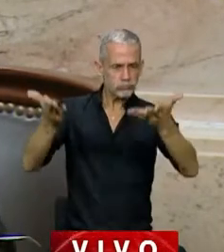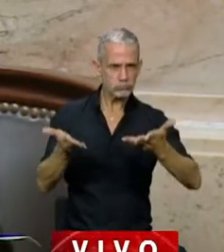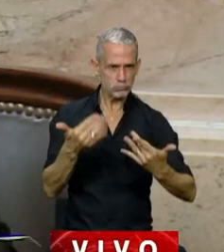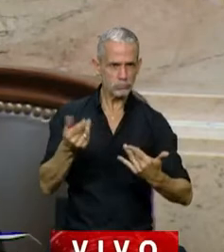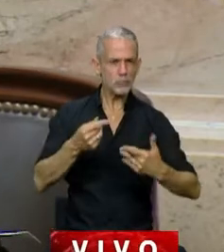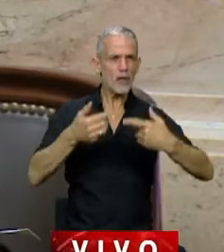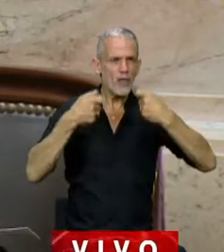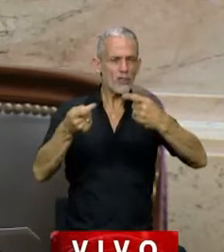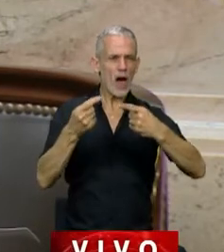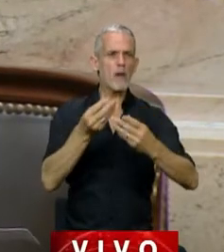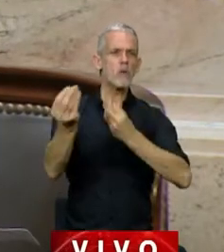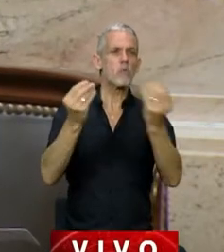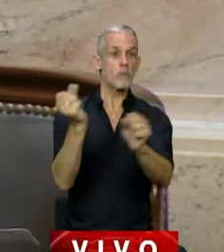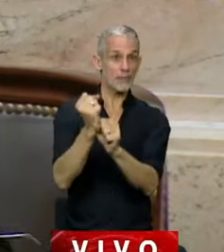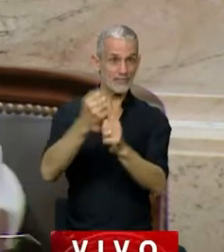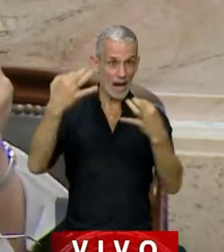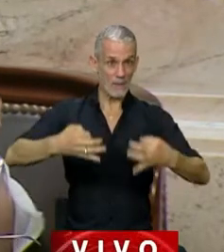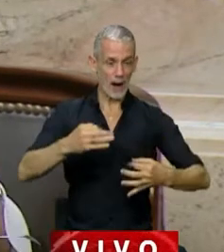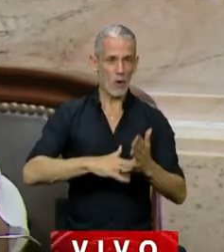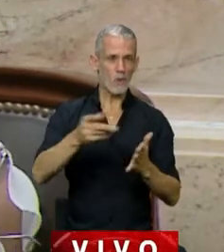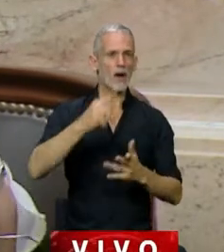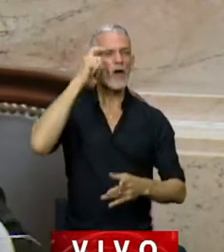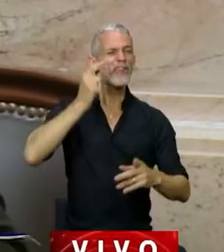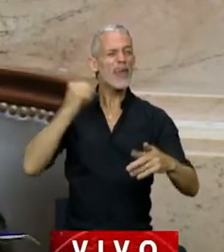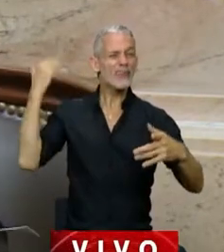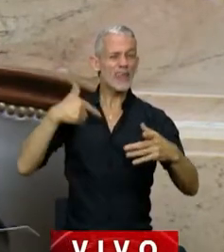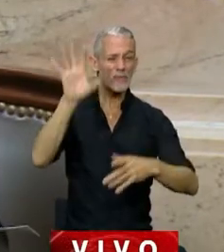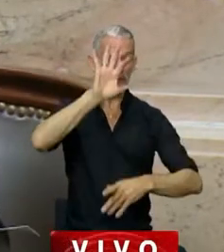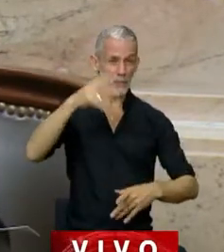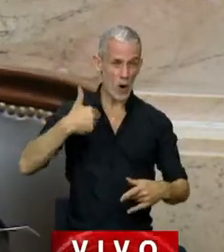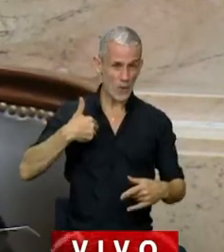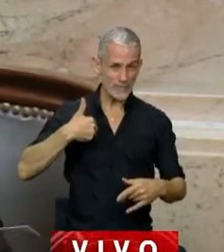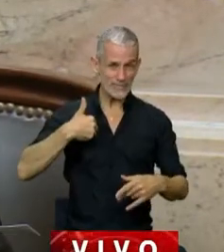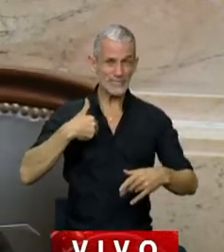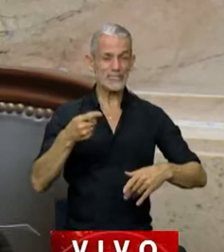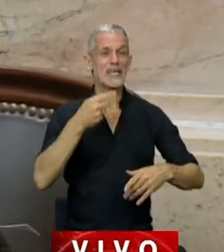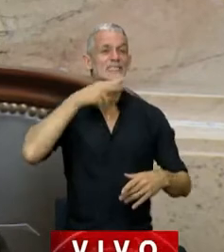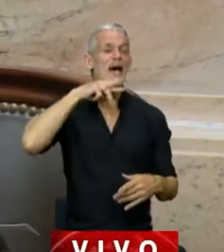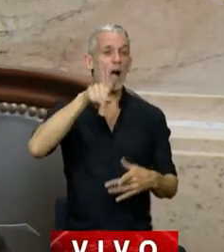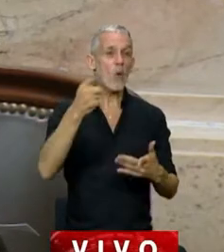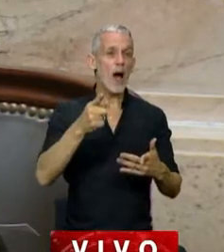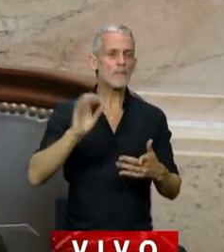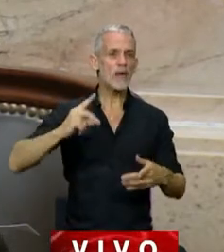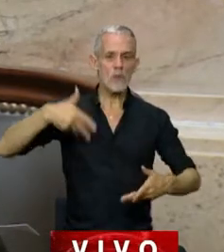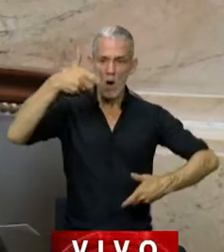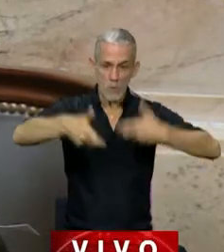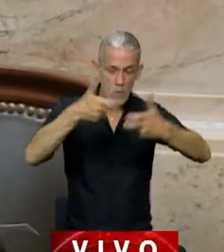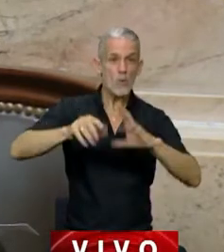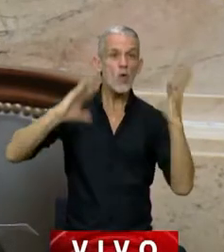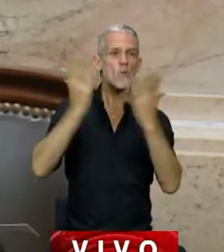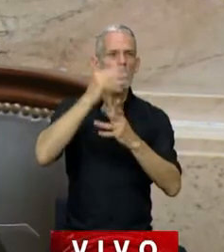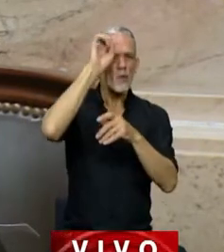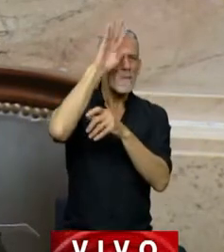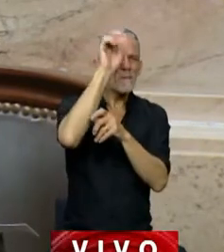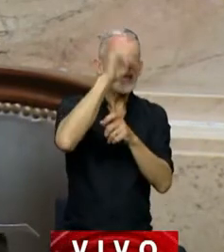posibilidades ciertas y concretas de trabajo. Hace 10 días en mi provincia, los principales inversores del mundo